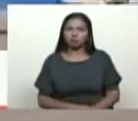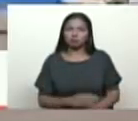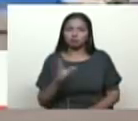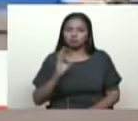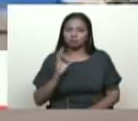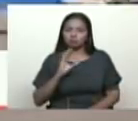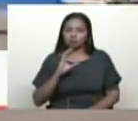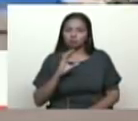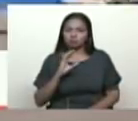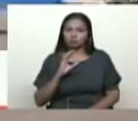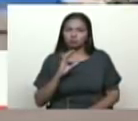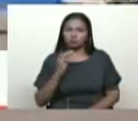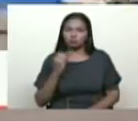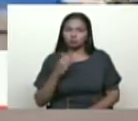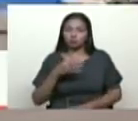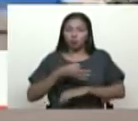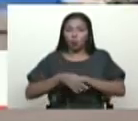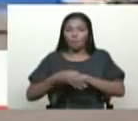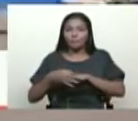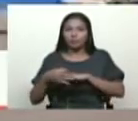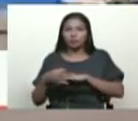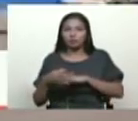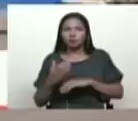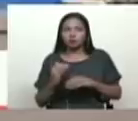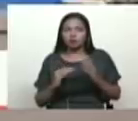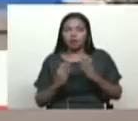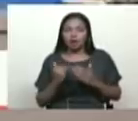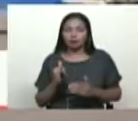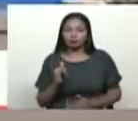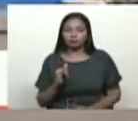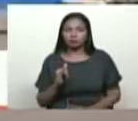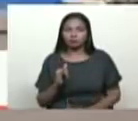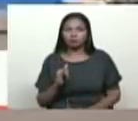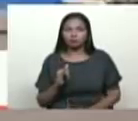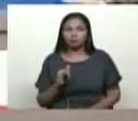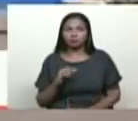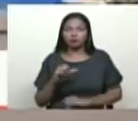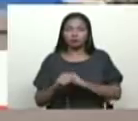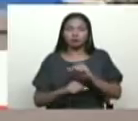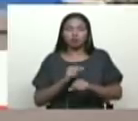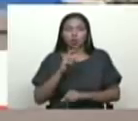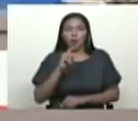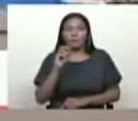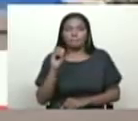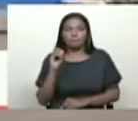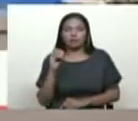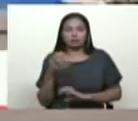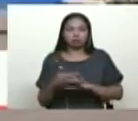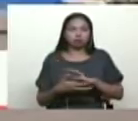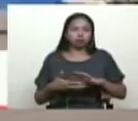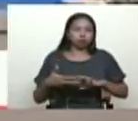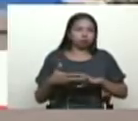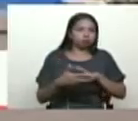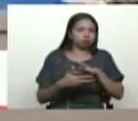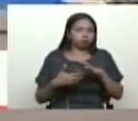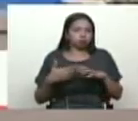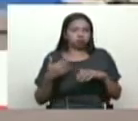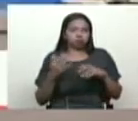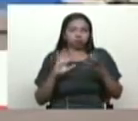Caracas, es un municipio que creció en el siglo XX de manera desordenada.